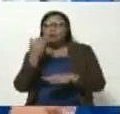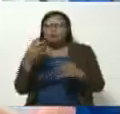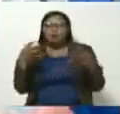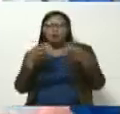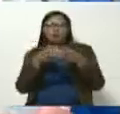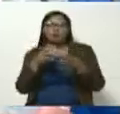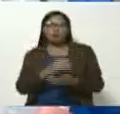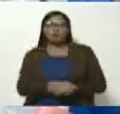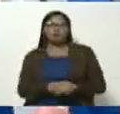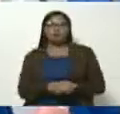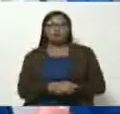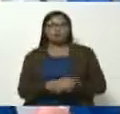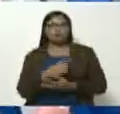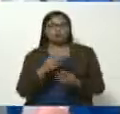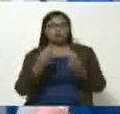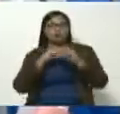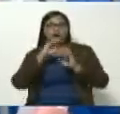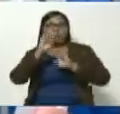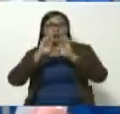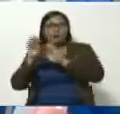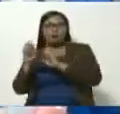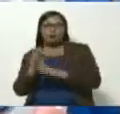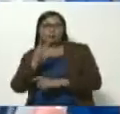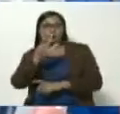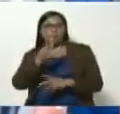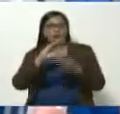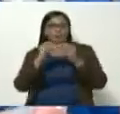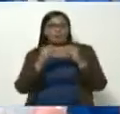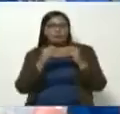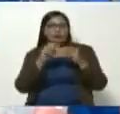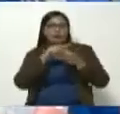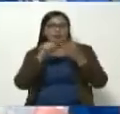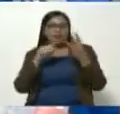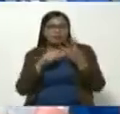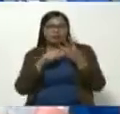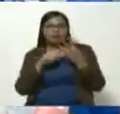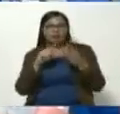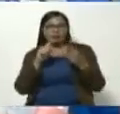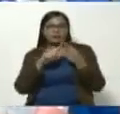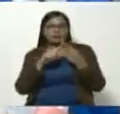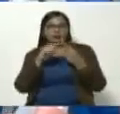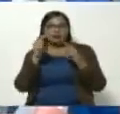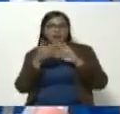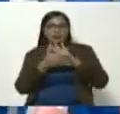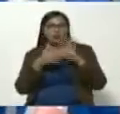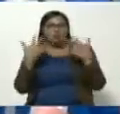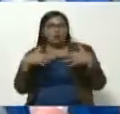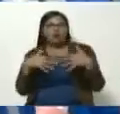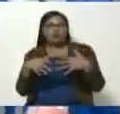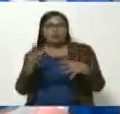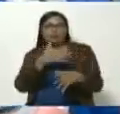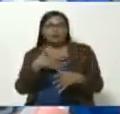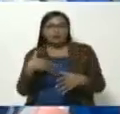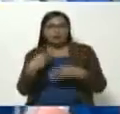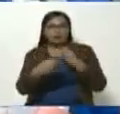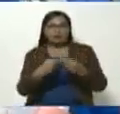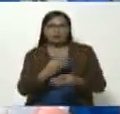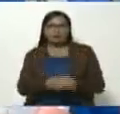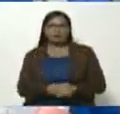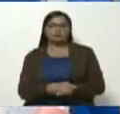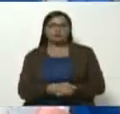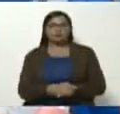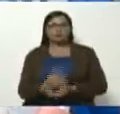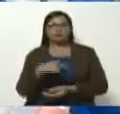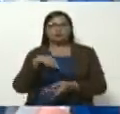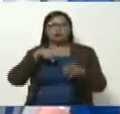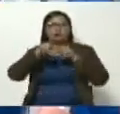equipos que clasificaran los tres mantenimientos en tres etapas: en crítico, urgente y deseado. Vamos a atacar lo que